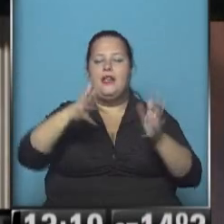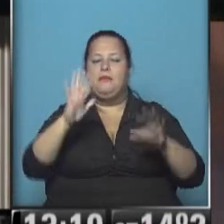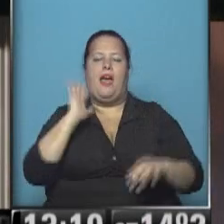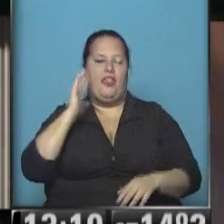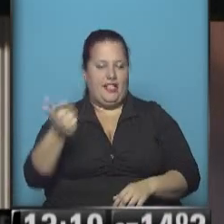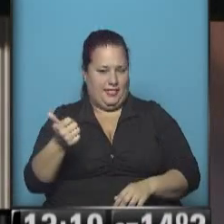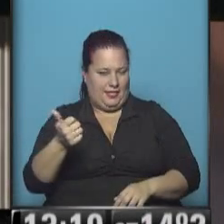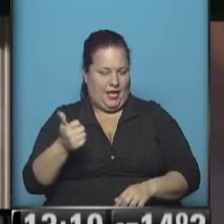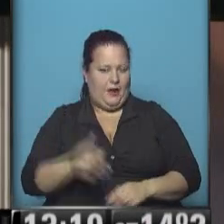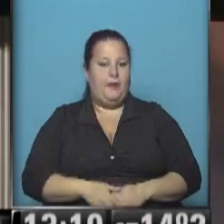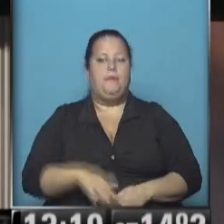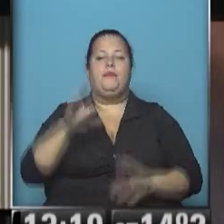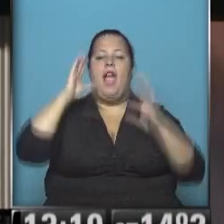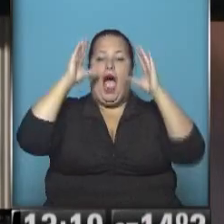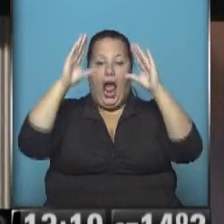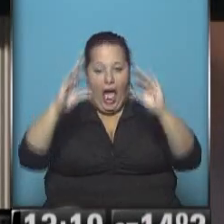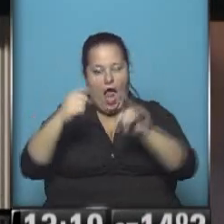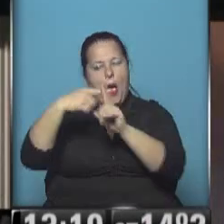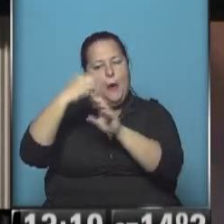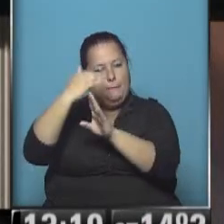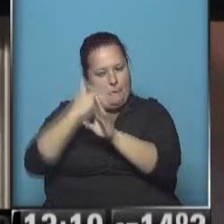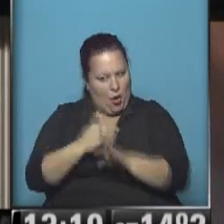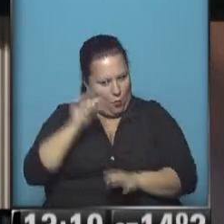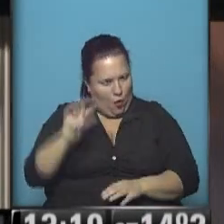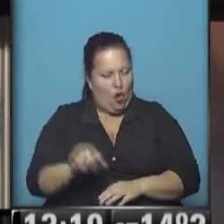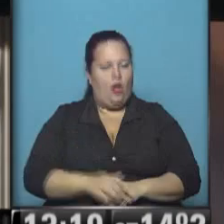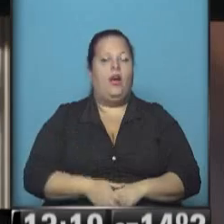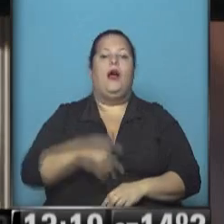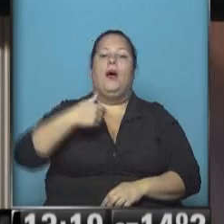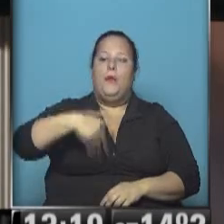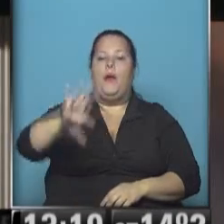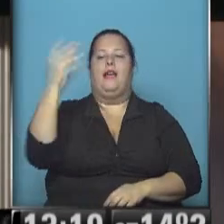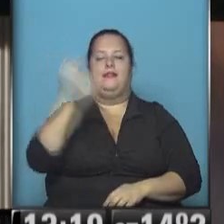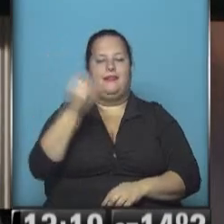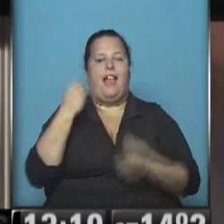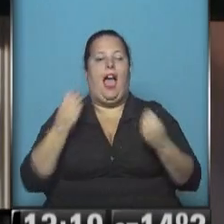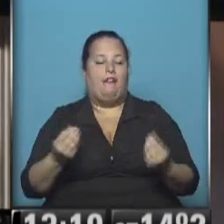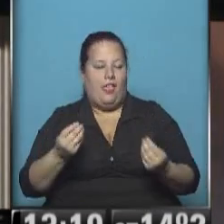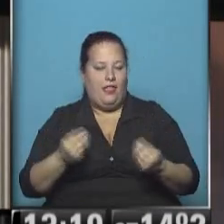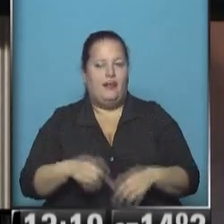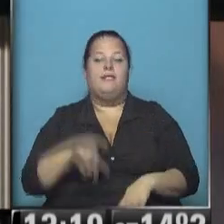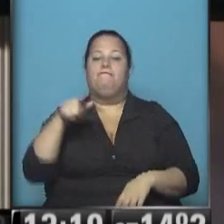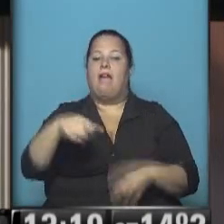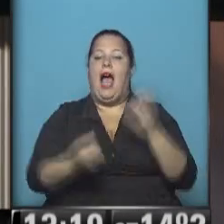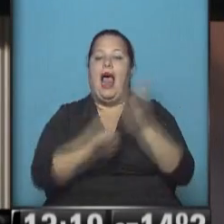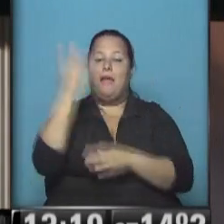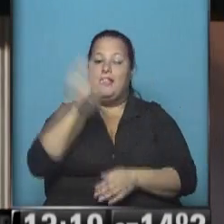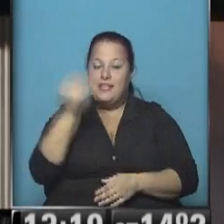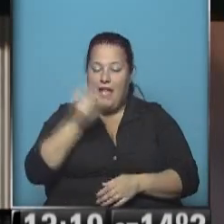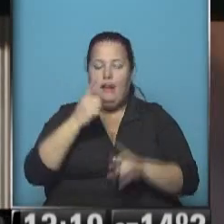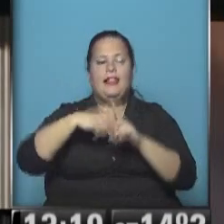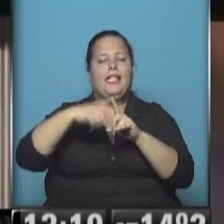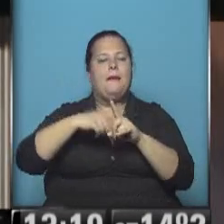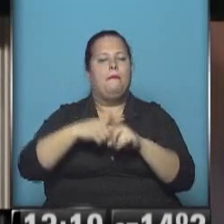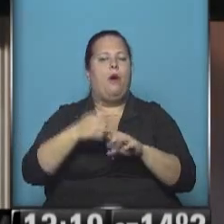de los 16. Hacia la noche desciende un poco la temperatura y se viene el sábado nomás. Aquí está la mañana del sábado, el